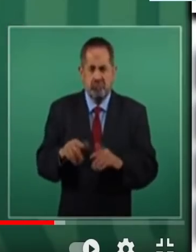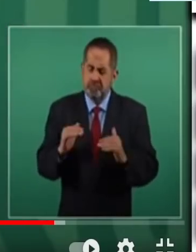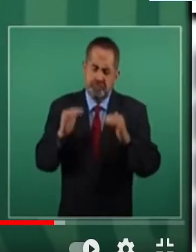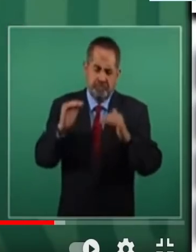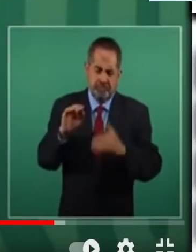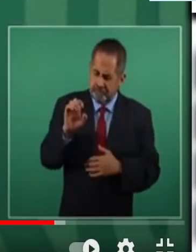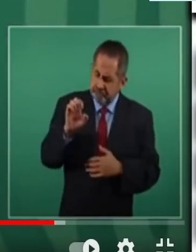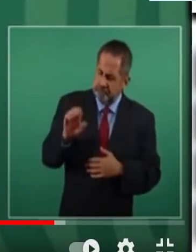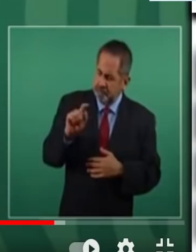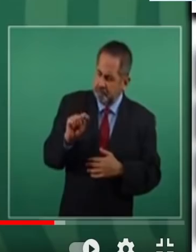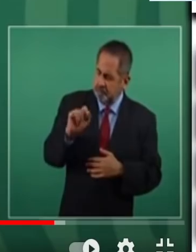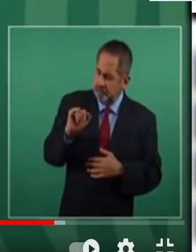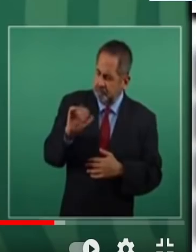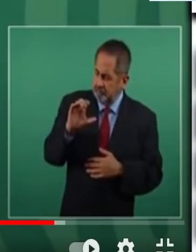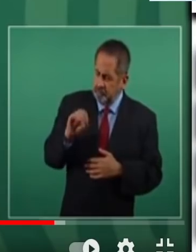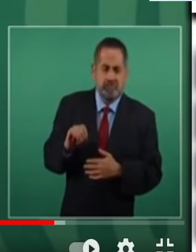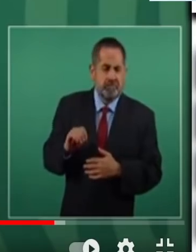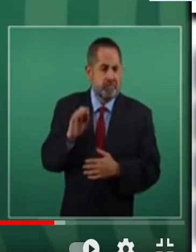ético.